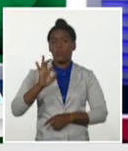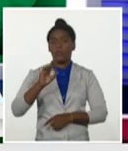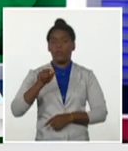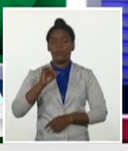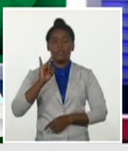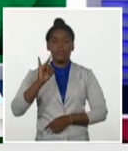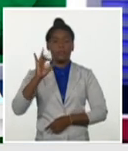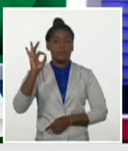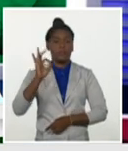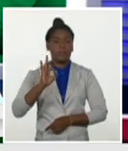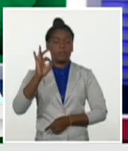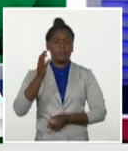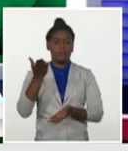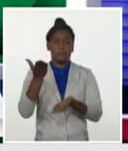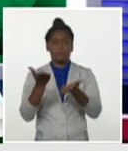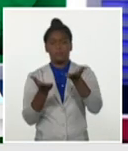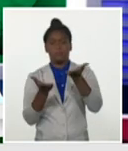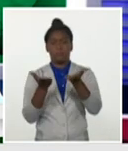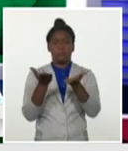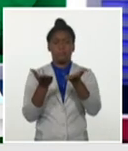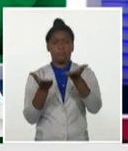50,7%. El